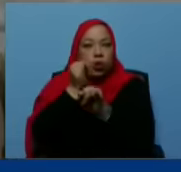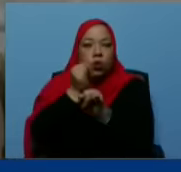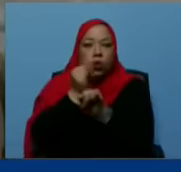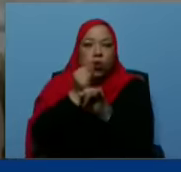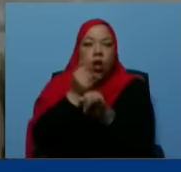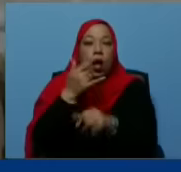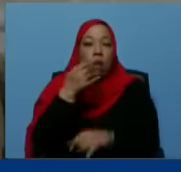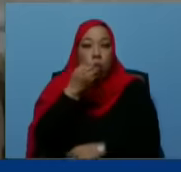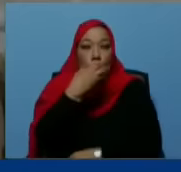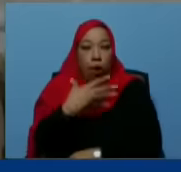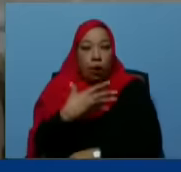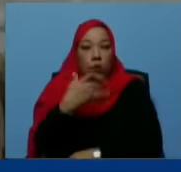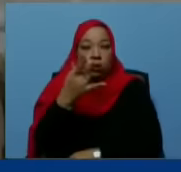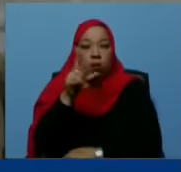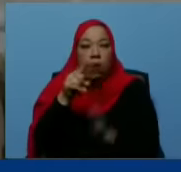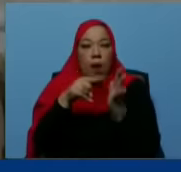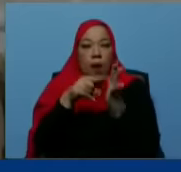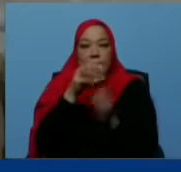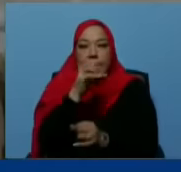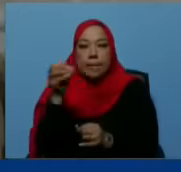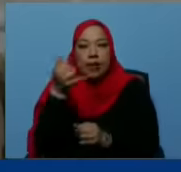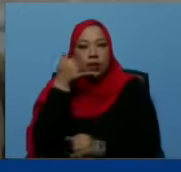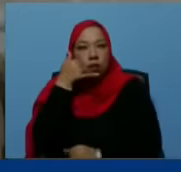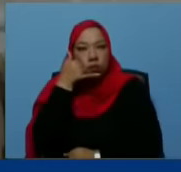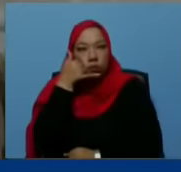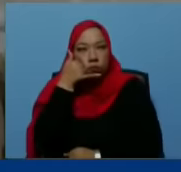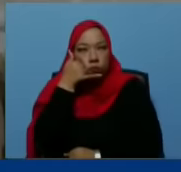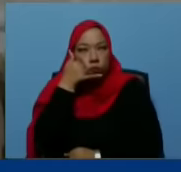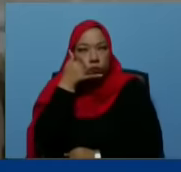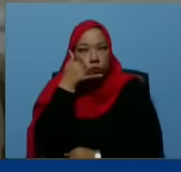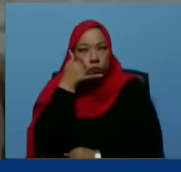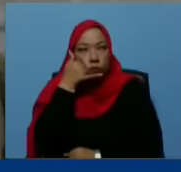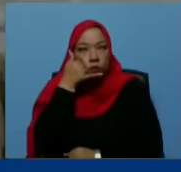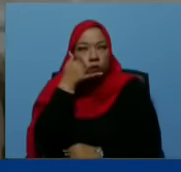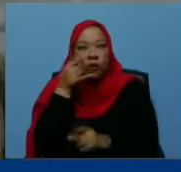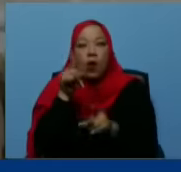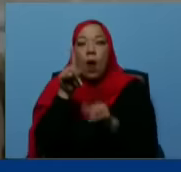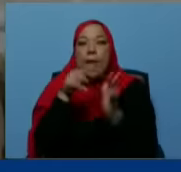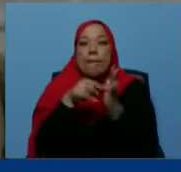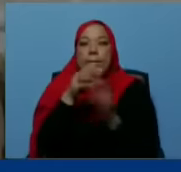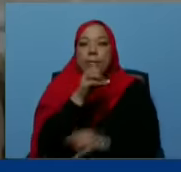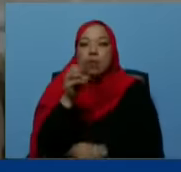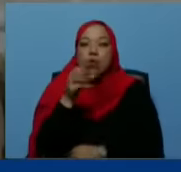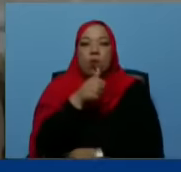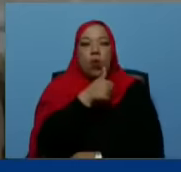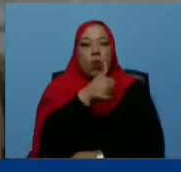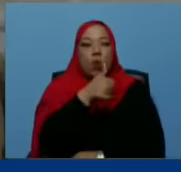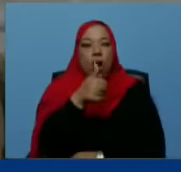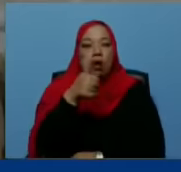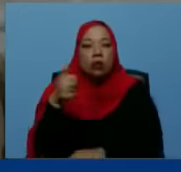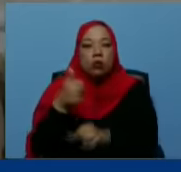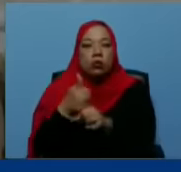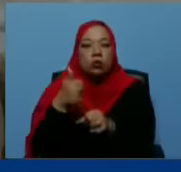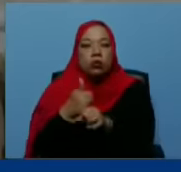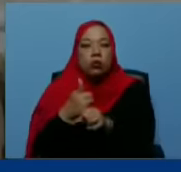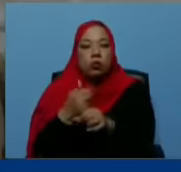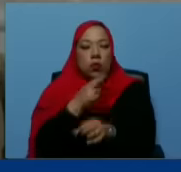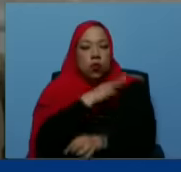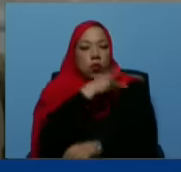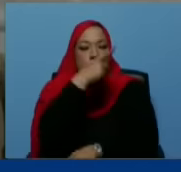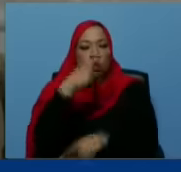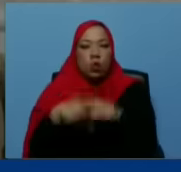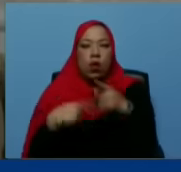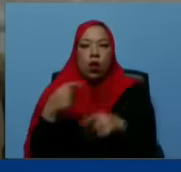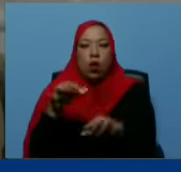internet 1.000 teléfonos, por ejemplo. Y esos 1.000 teléfonos, cada uno de los teléfonos es dirigido de